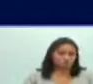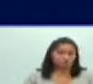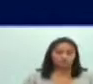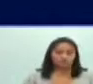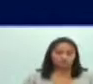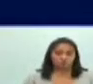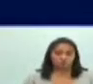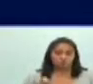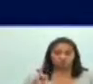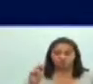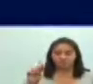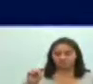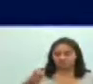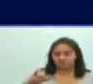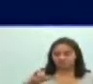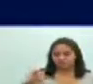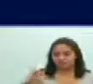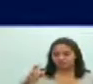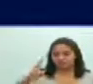Vamos a verlo.